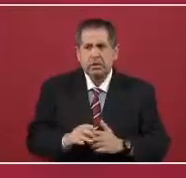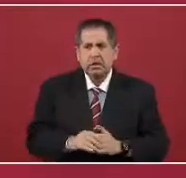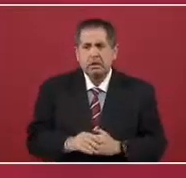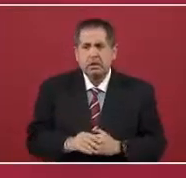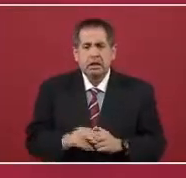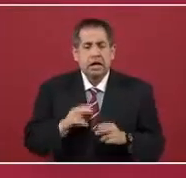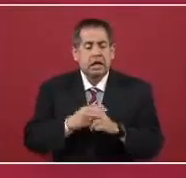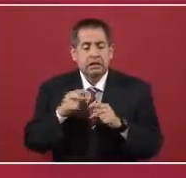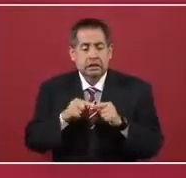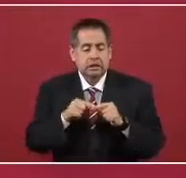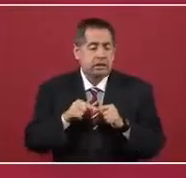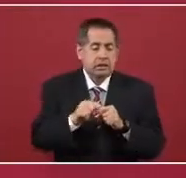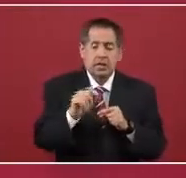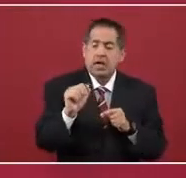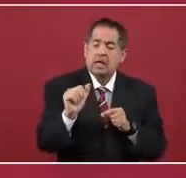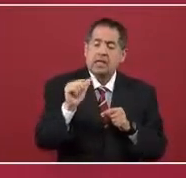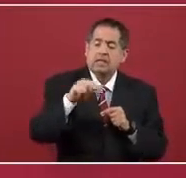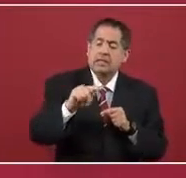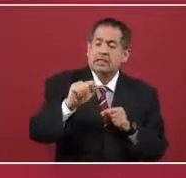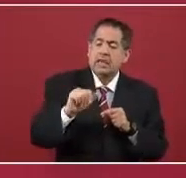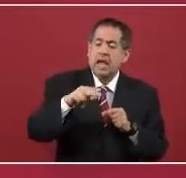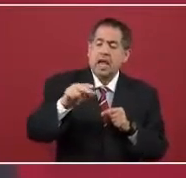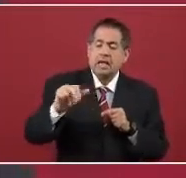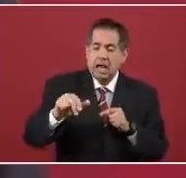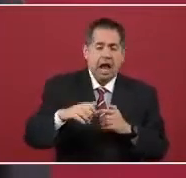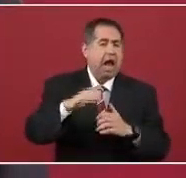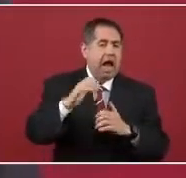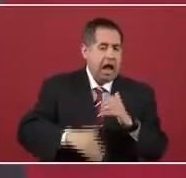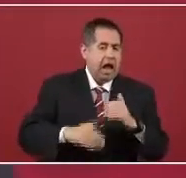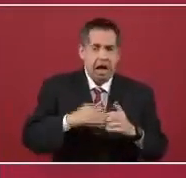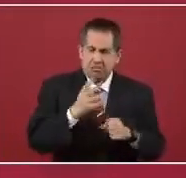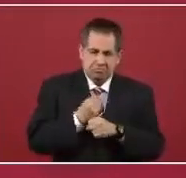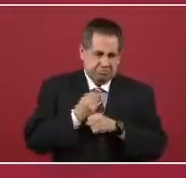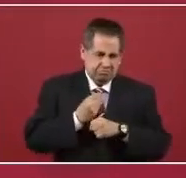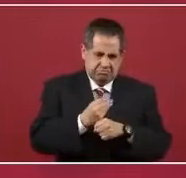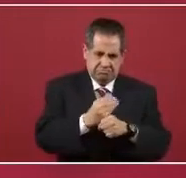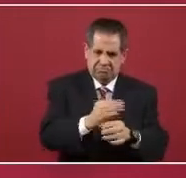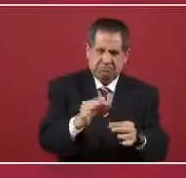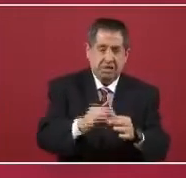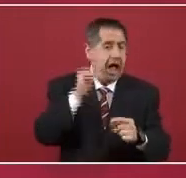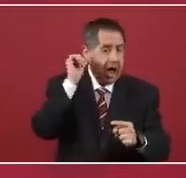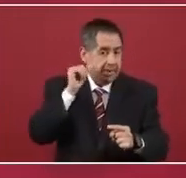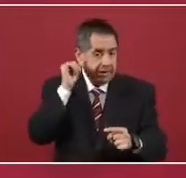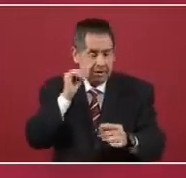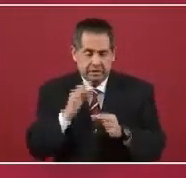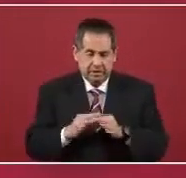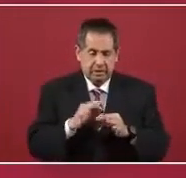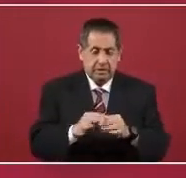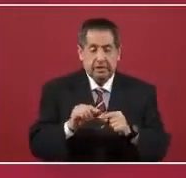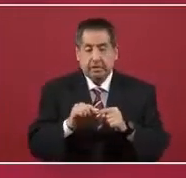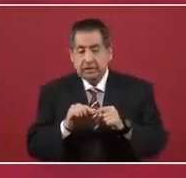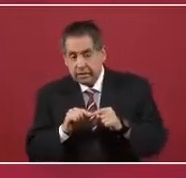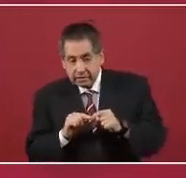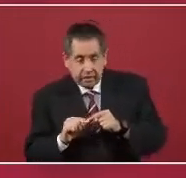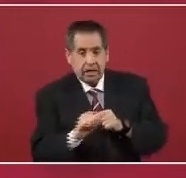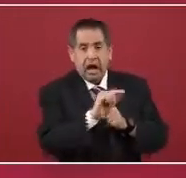hasta Santana termina en abril y a Nogales en